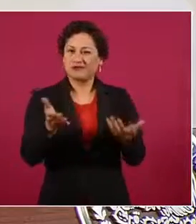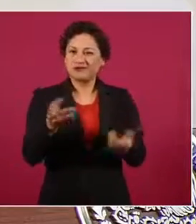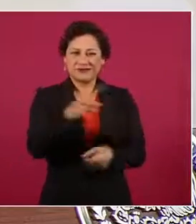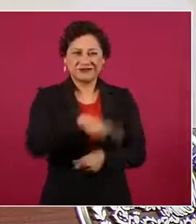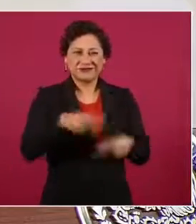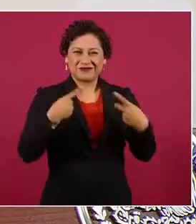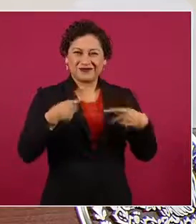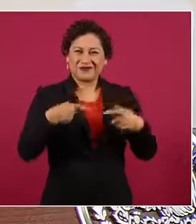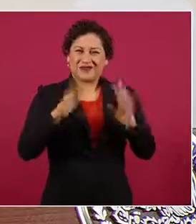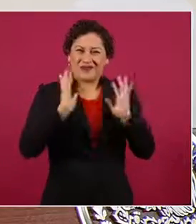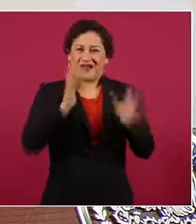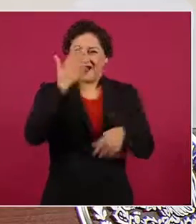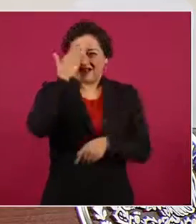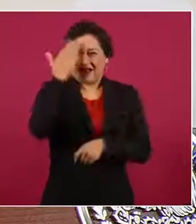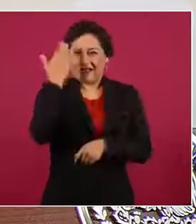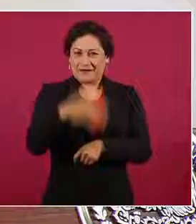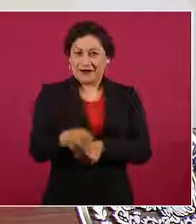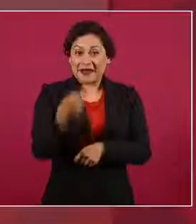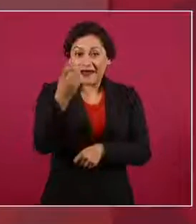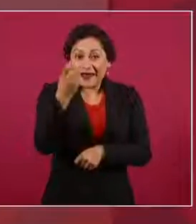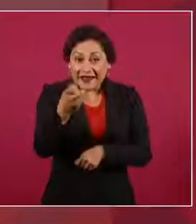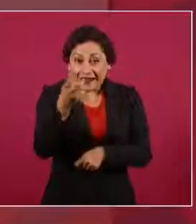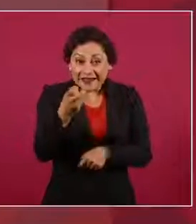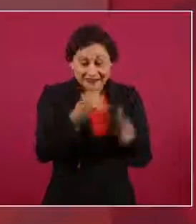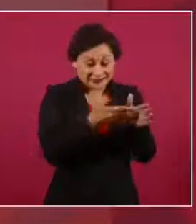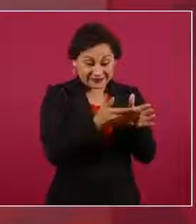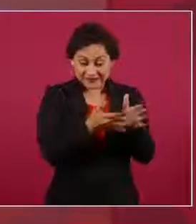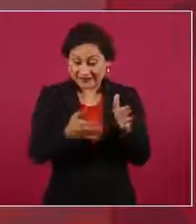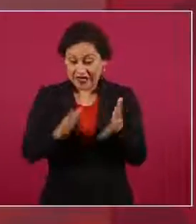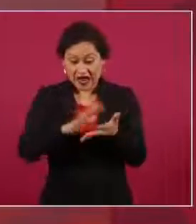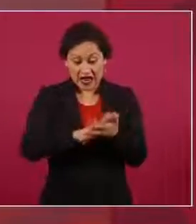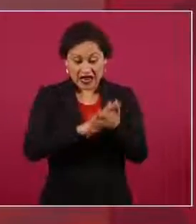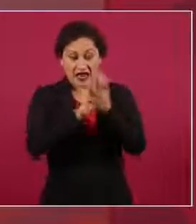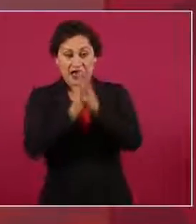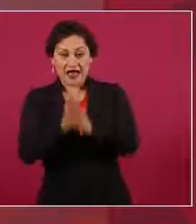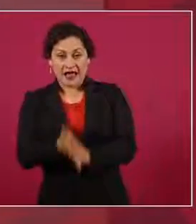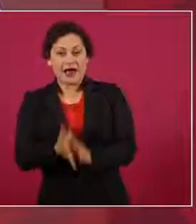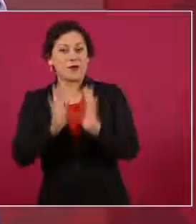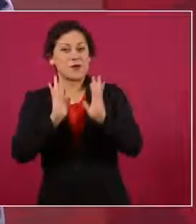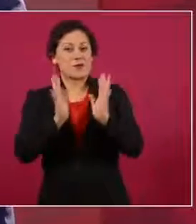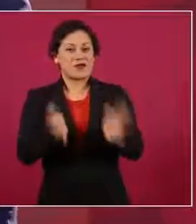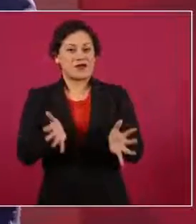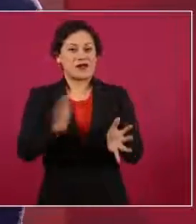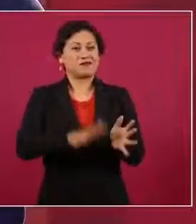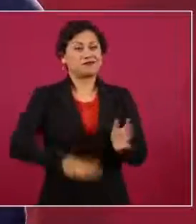Esos son los cambios que han habido. Entonces, tenerle confianza a la gente